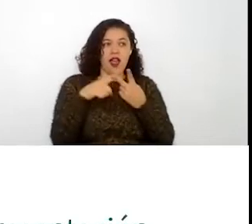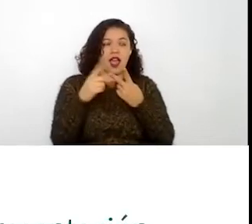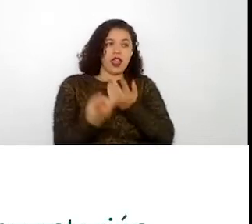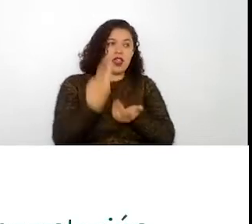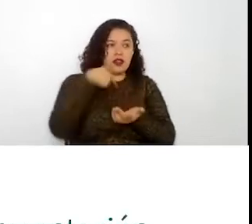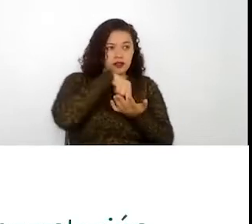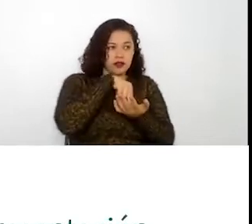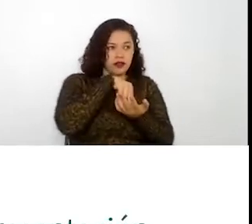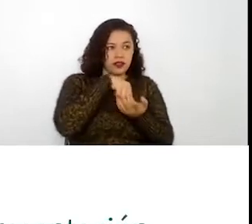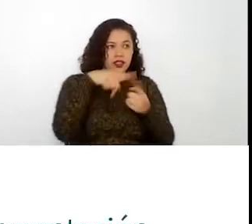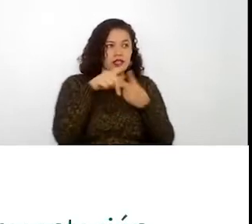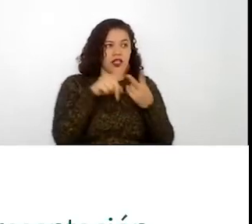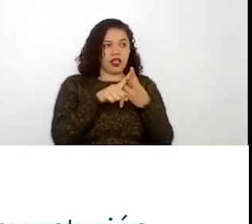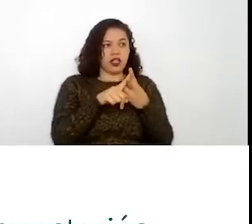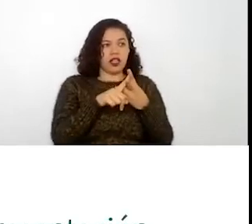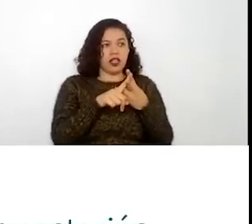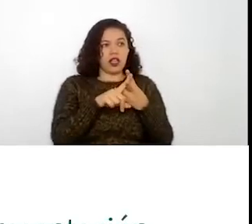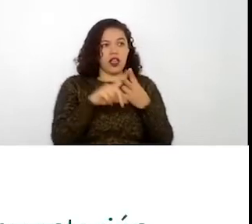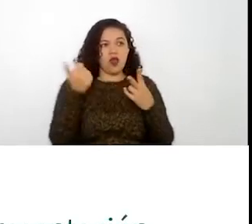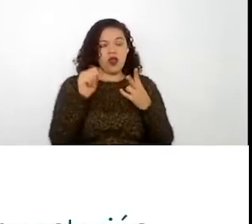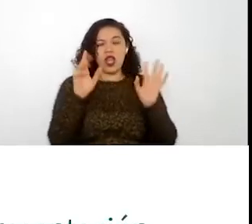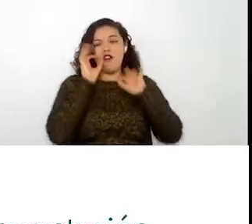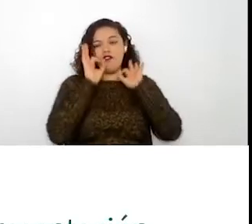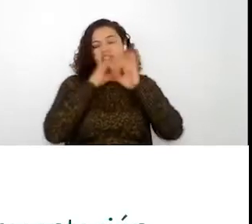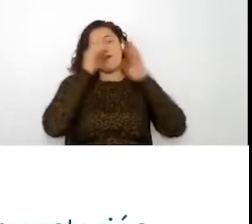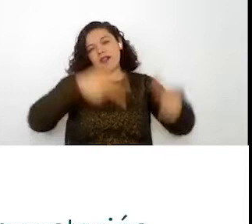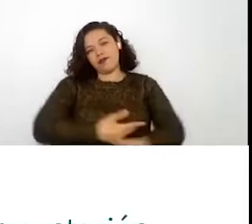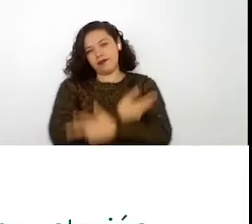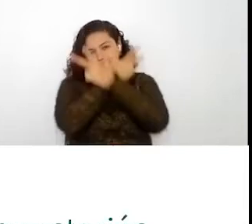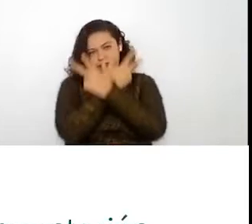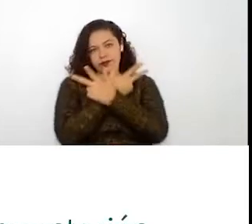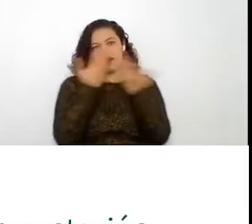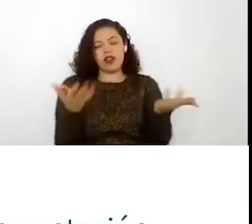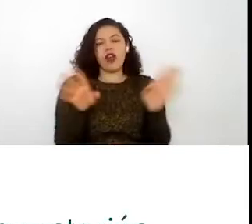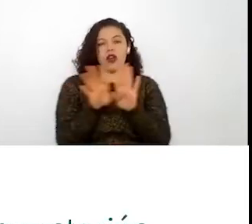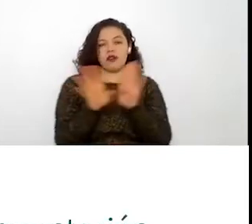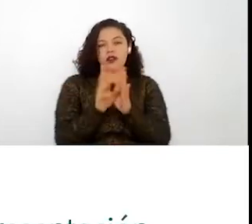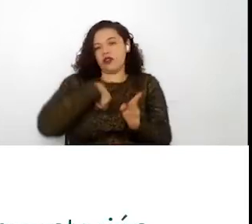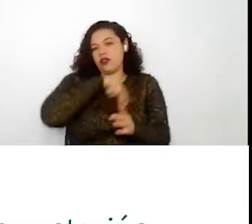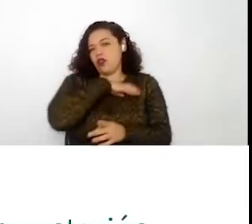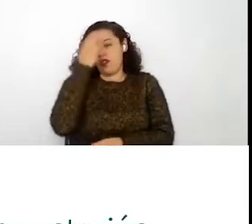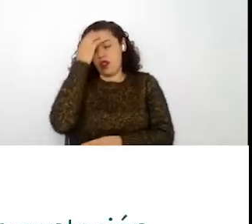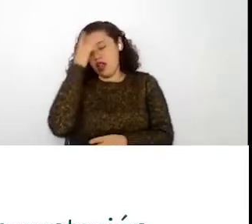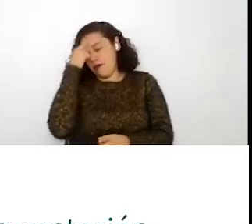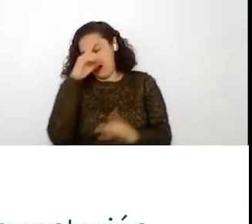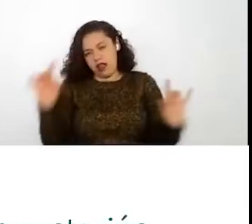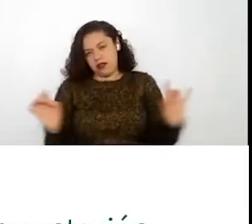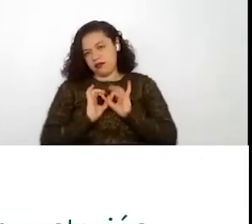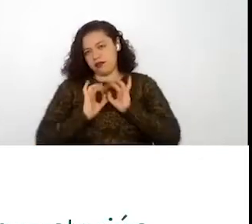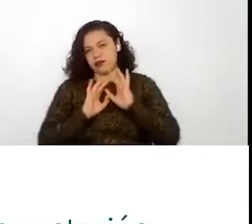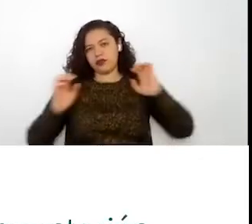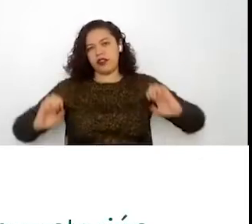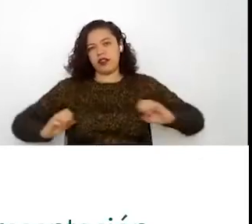presencial y una que se lleva a cabo de manera virtual esto a raíz de lo que conocemos todos de la epidemia de covid 19